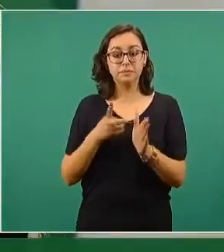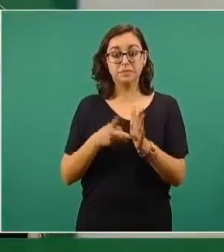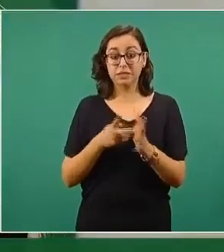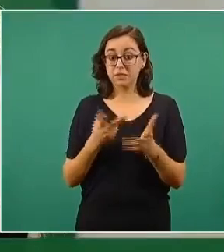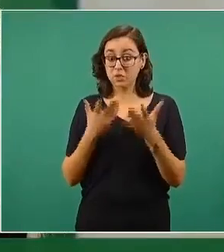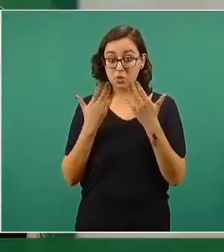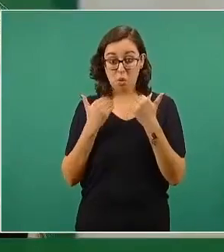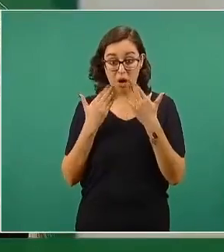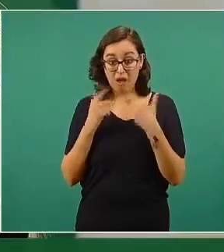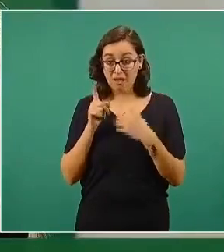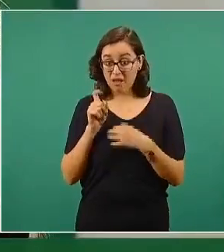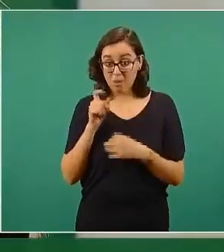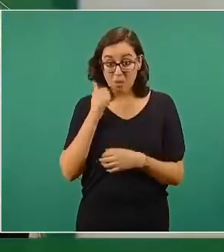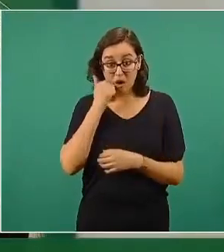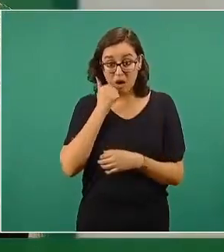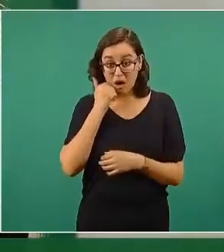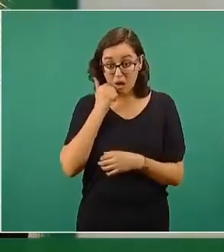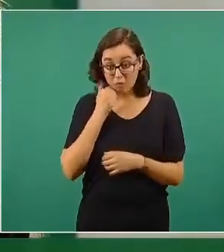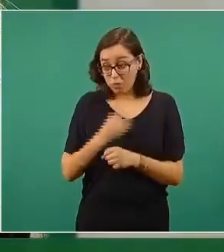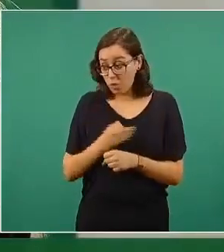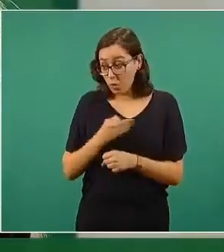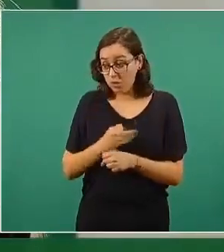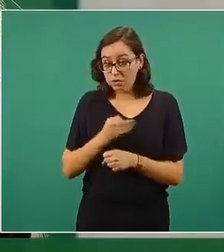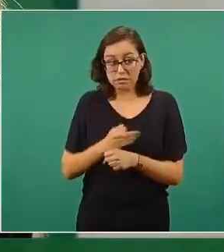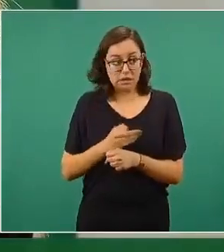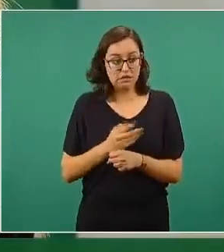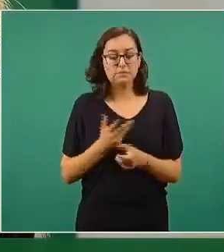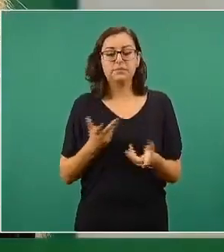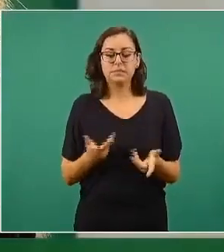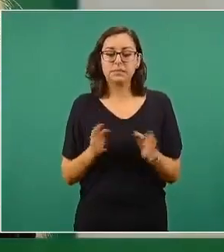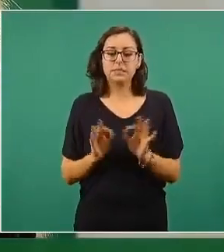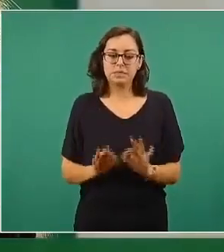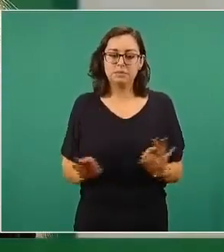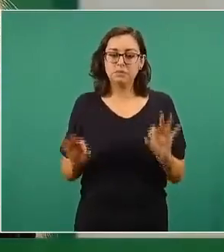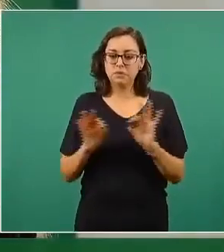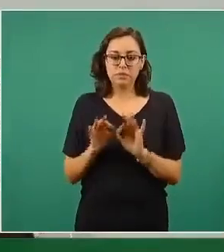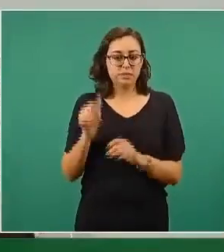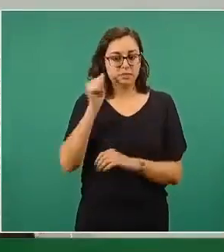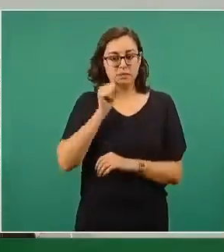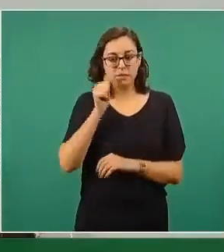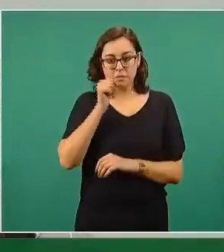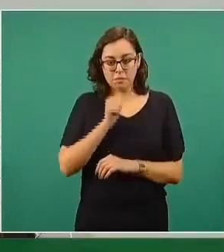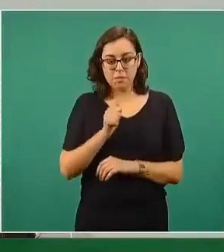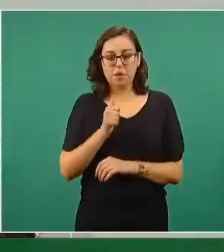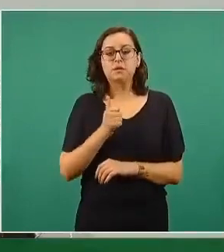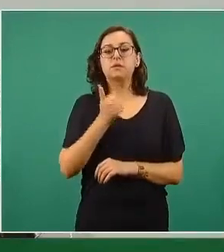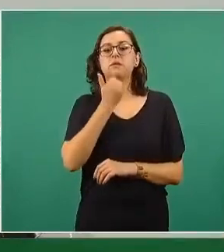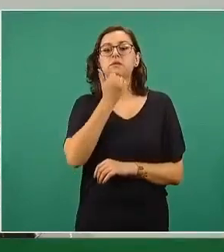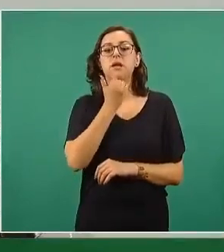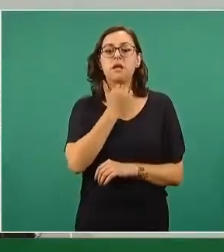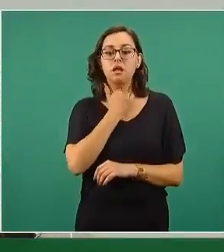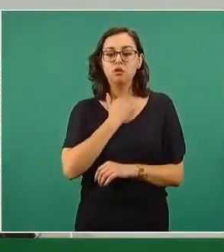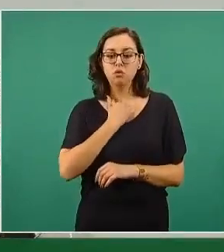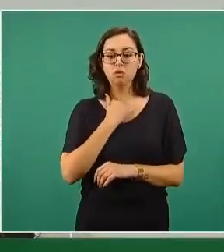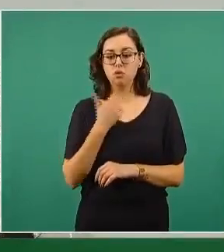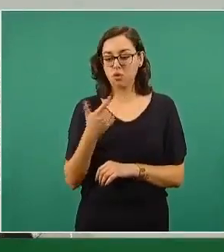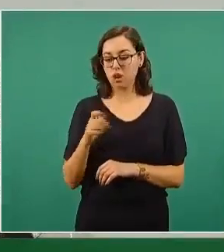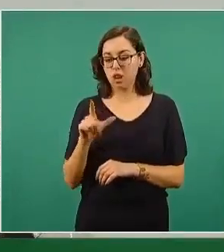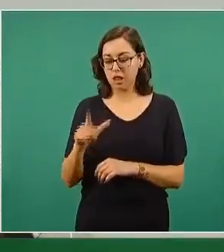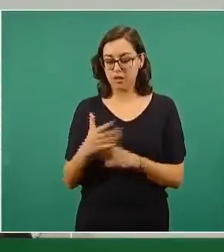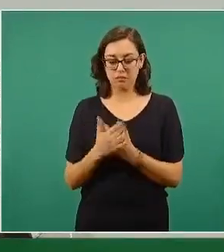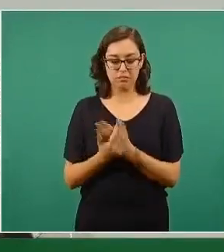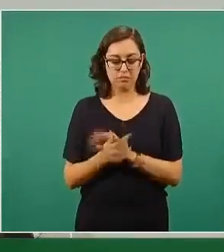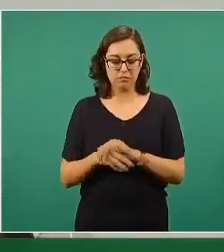acceso a agua y jabón en ese momento, recordar el portar alcohol gel para poder enjuagar o poder